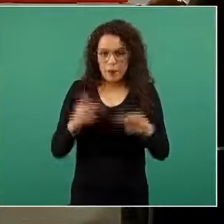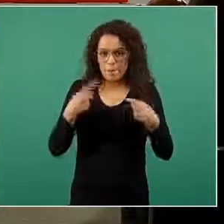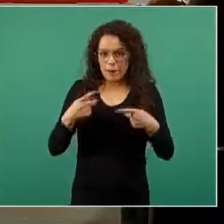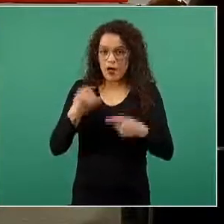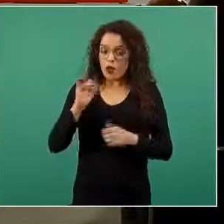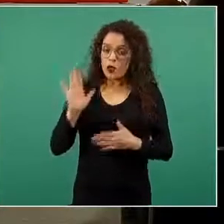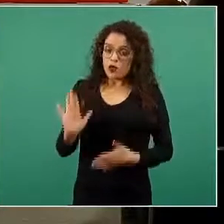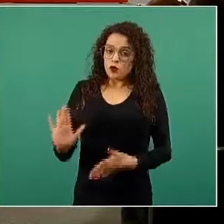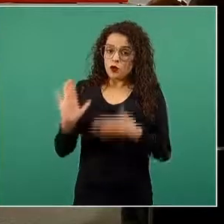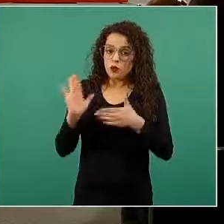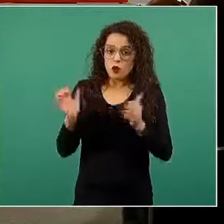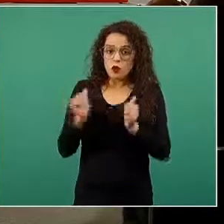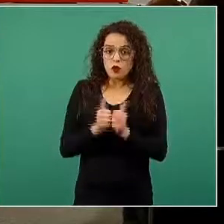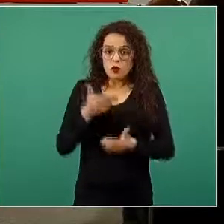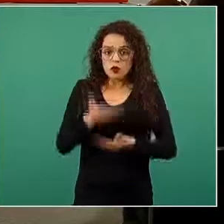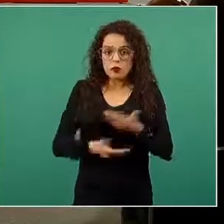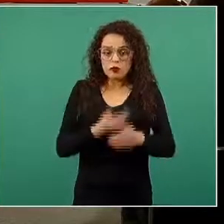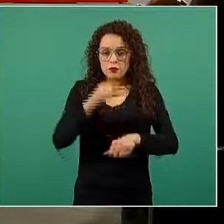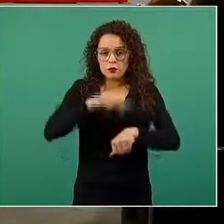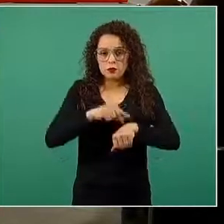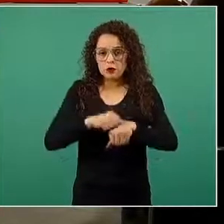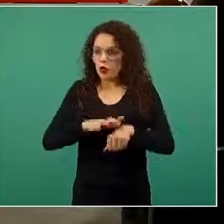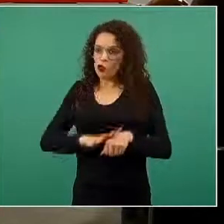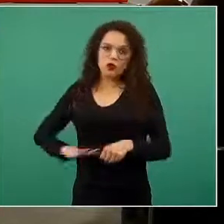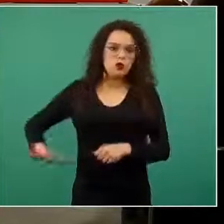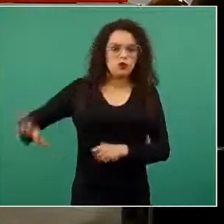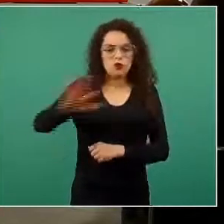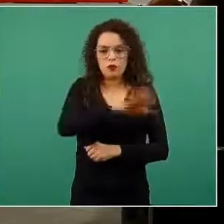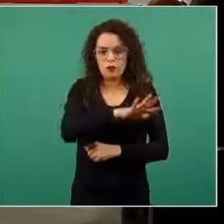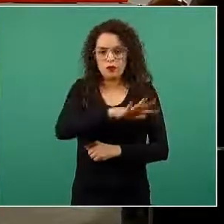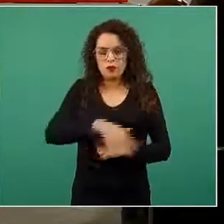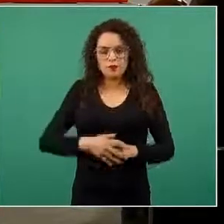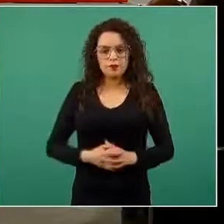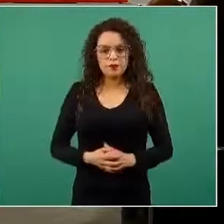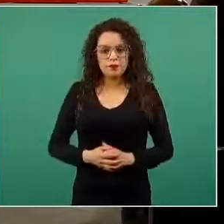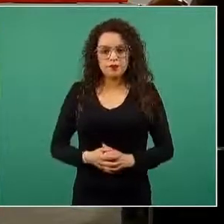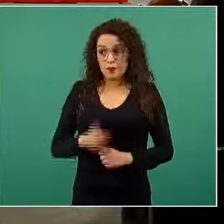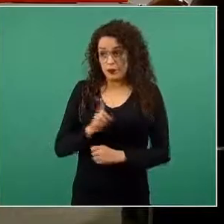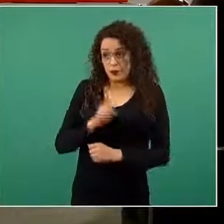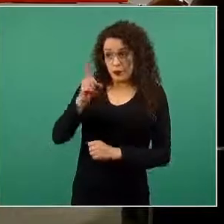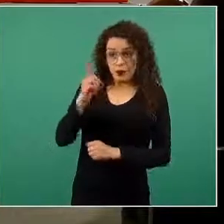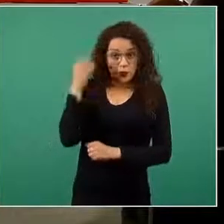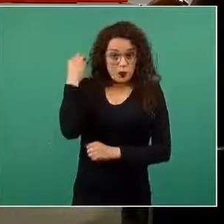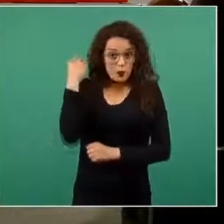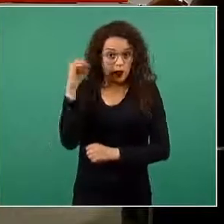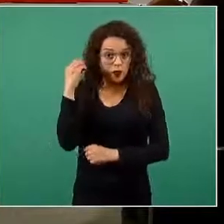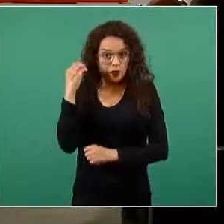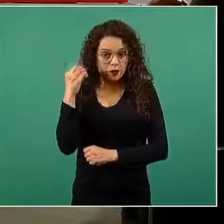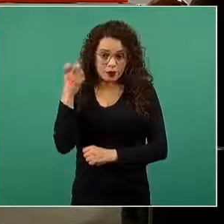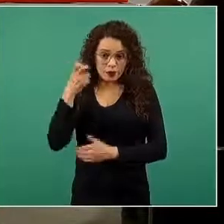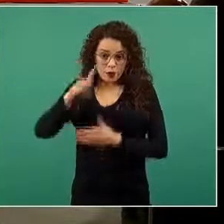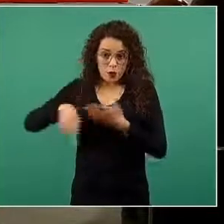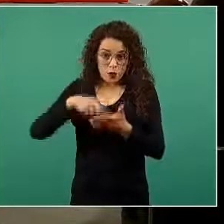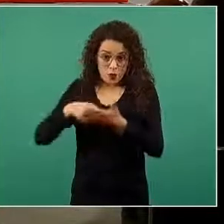tenemos por parte de los servicios de salud y de toda la población de los servicios de salud. Oaxaca es uno de los principales